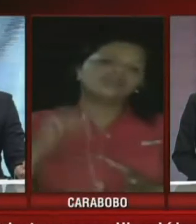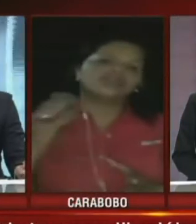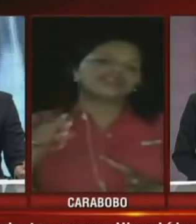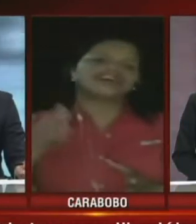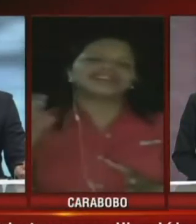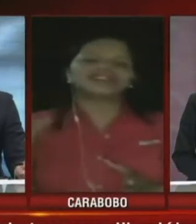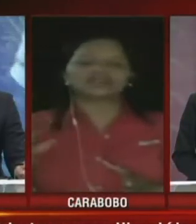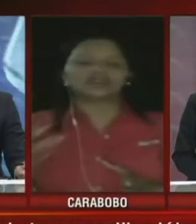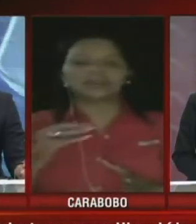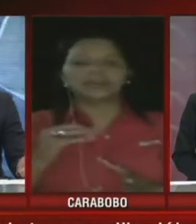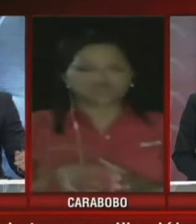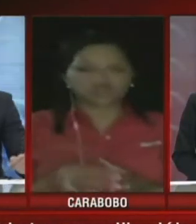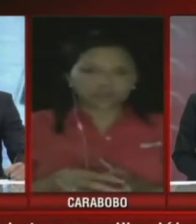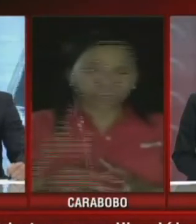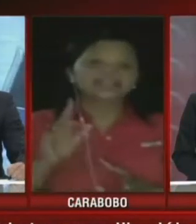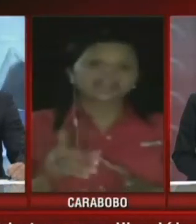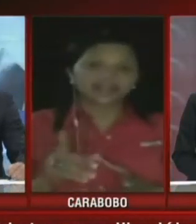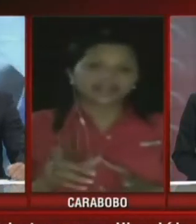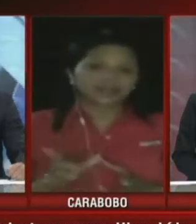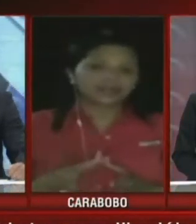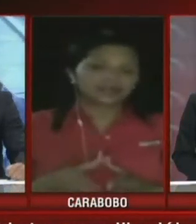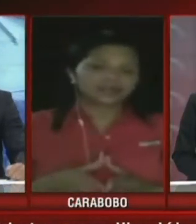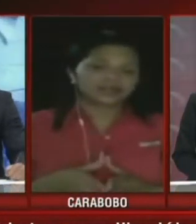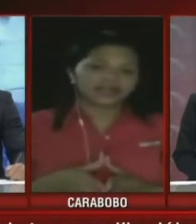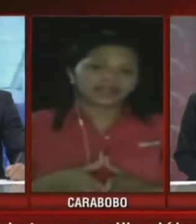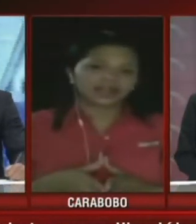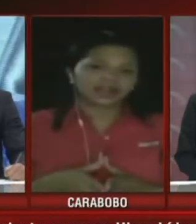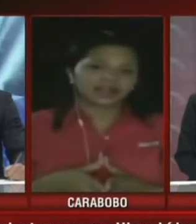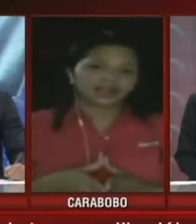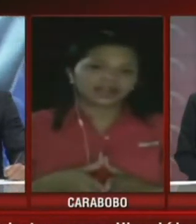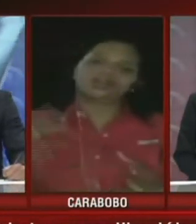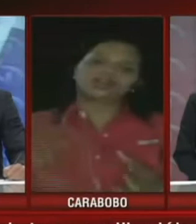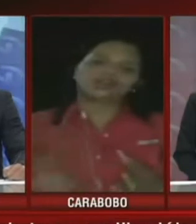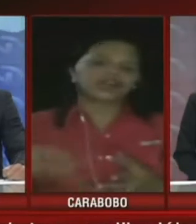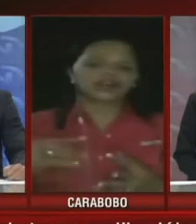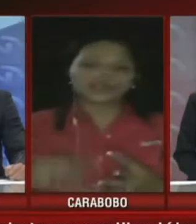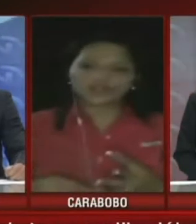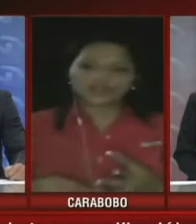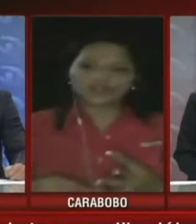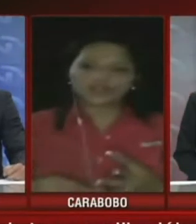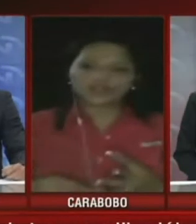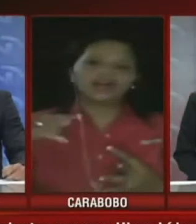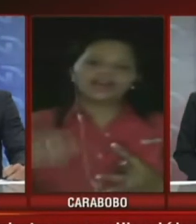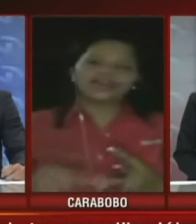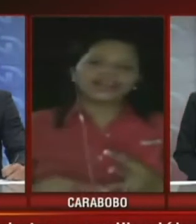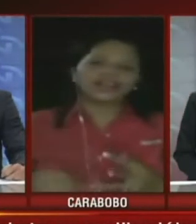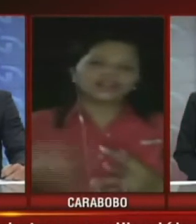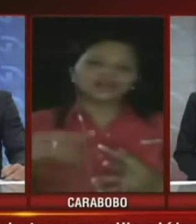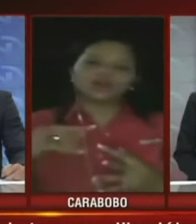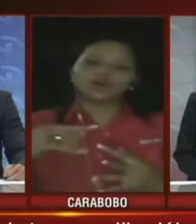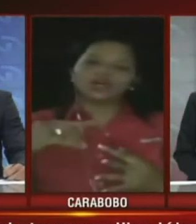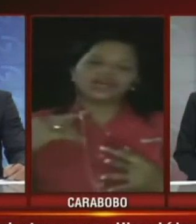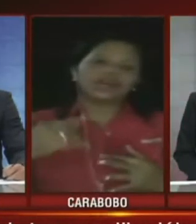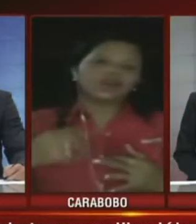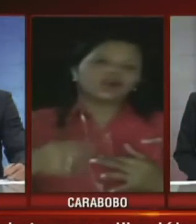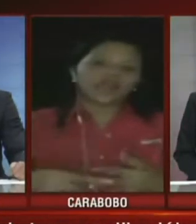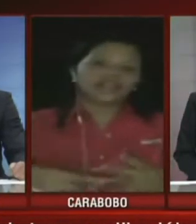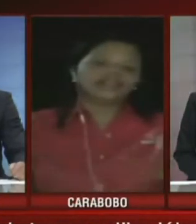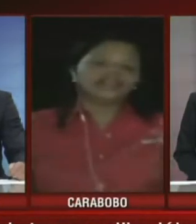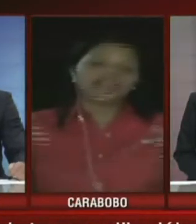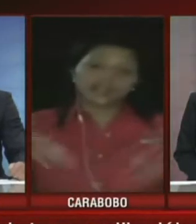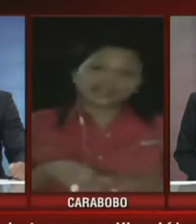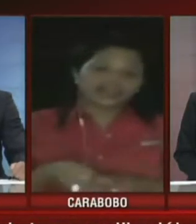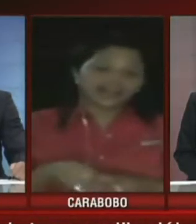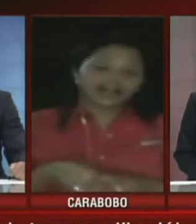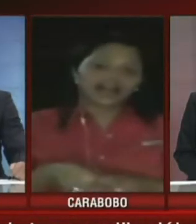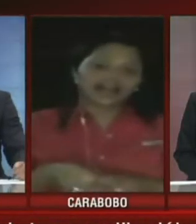como diferentes artefactos explosivos, específicamente en el municipio de San Diego, donde encontraron gasolina, miguelito, cohetes